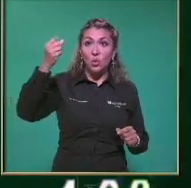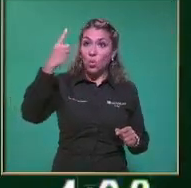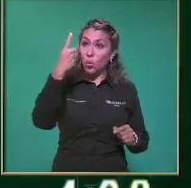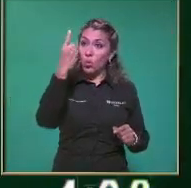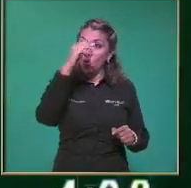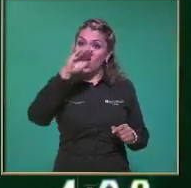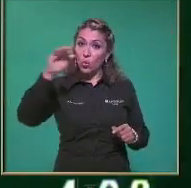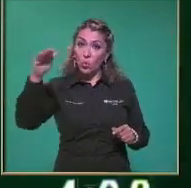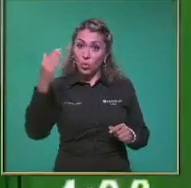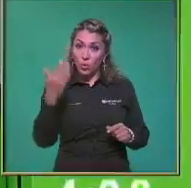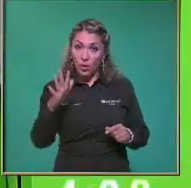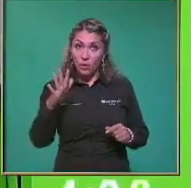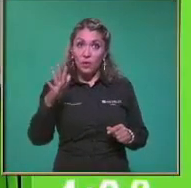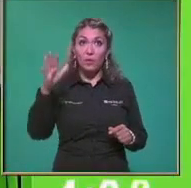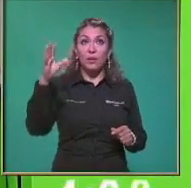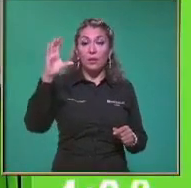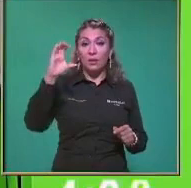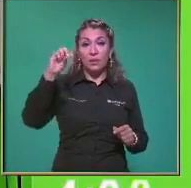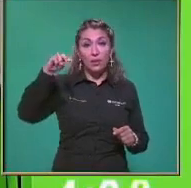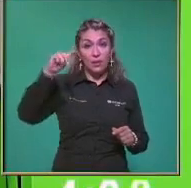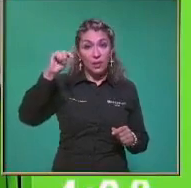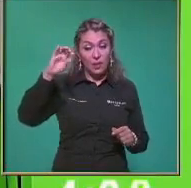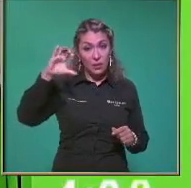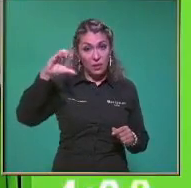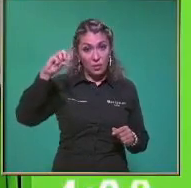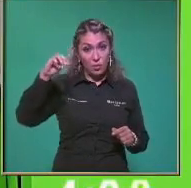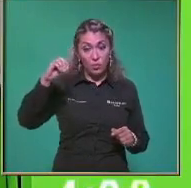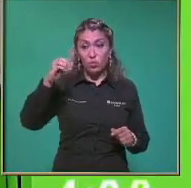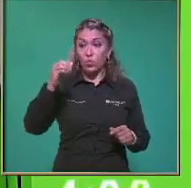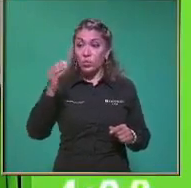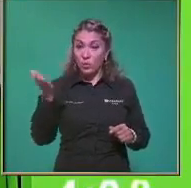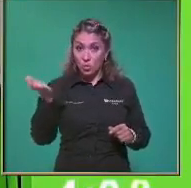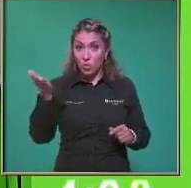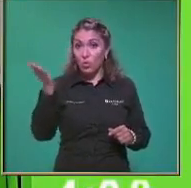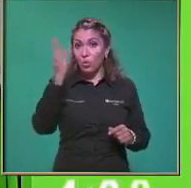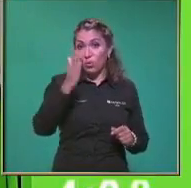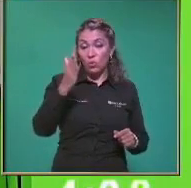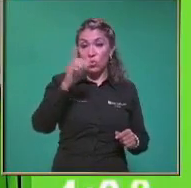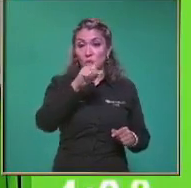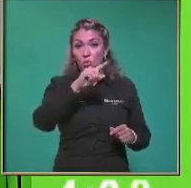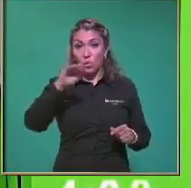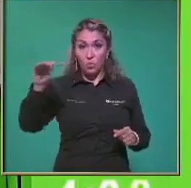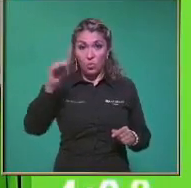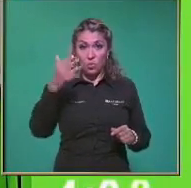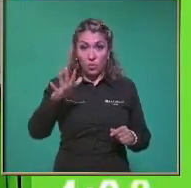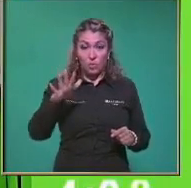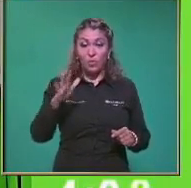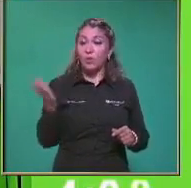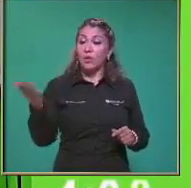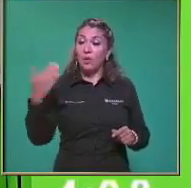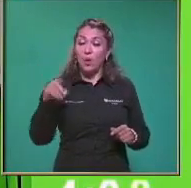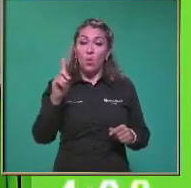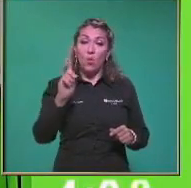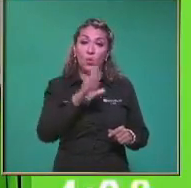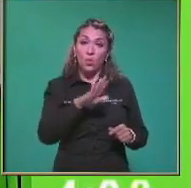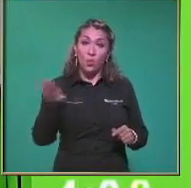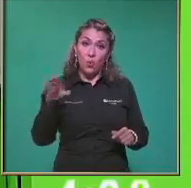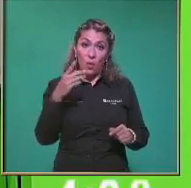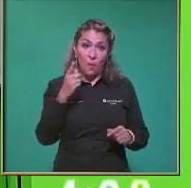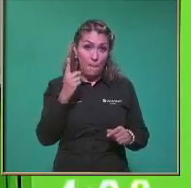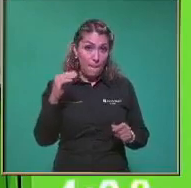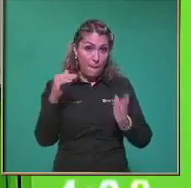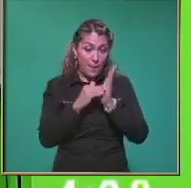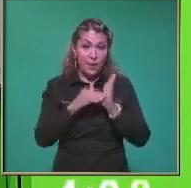así? Bueno, pues resulta que es porque van recorriéndose en potencias de 10, ¿sí? Pero en potencias de